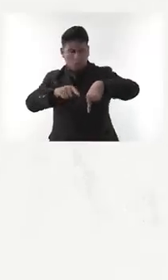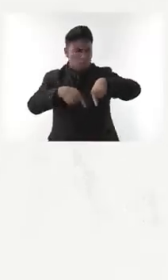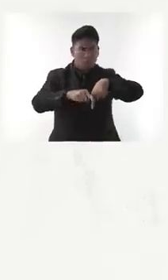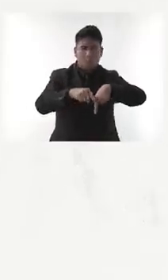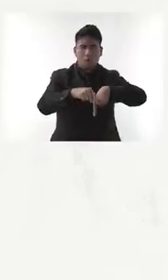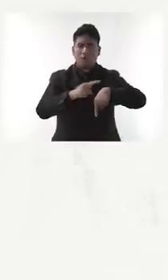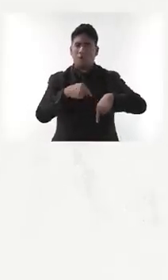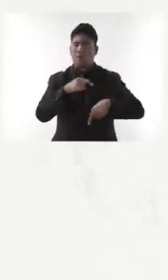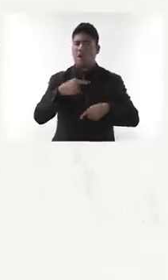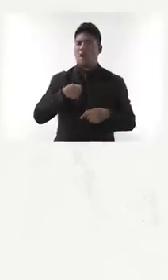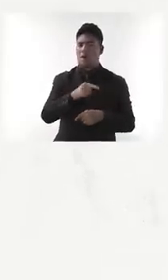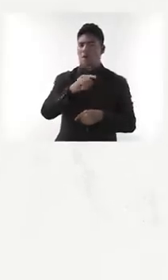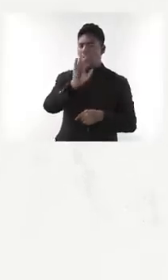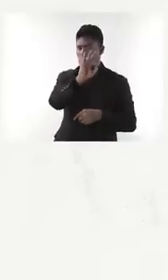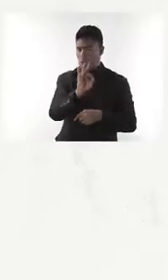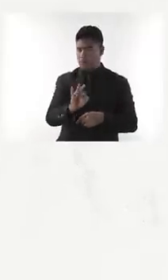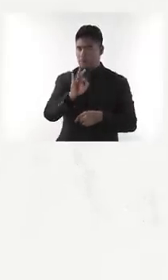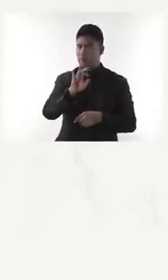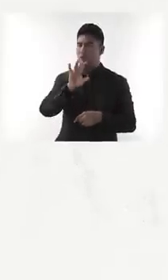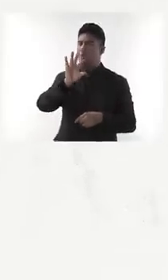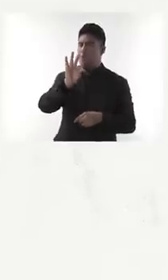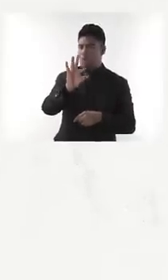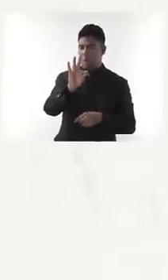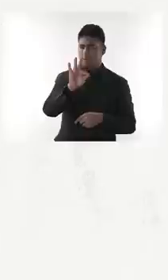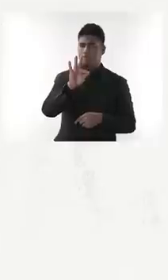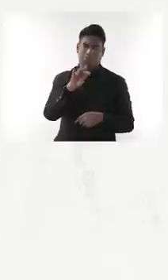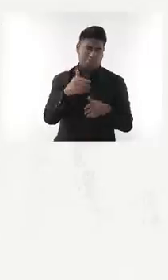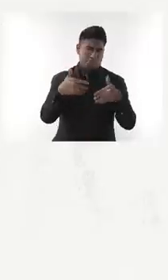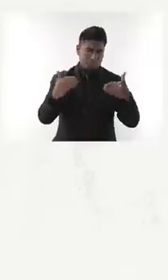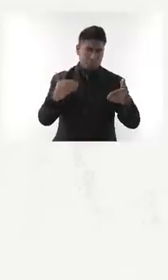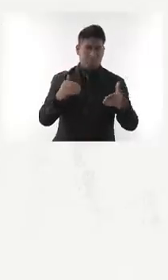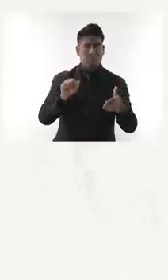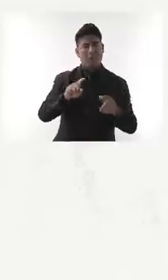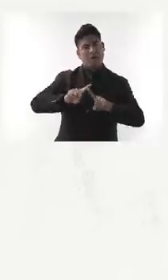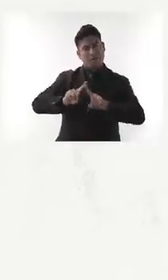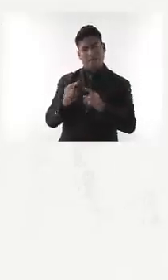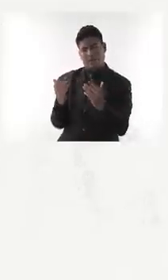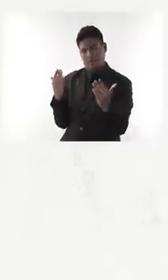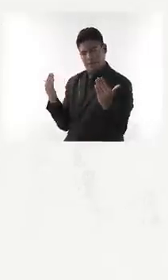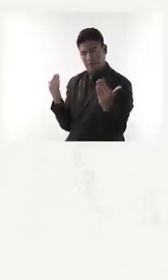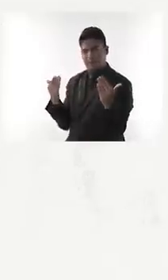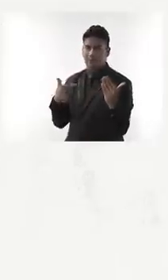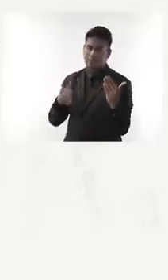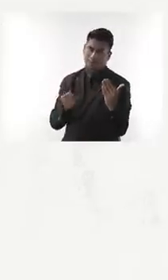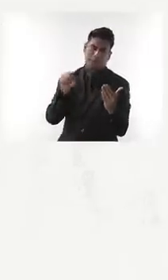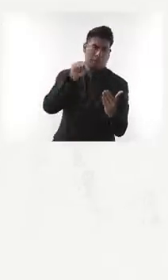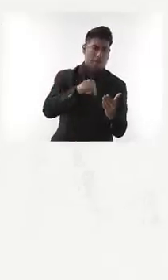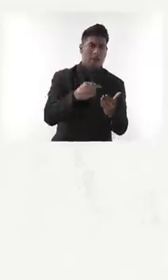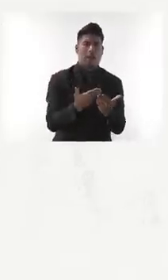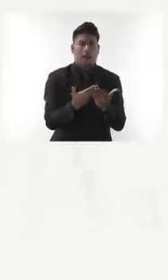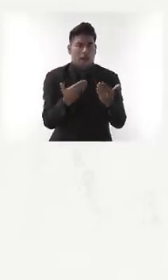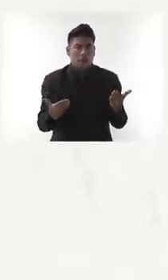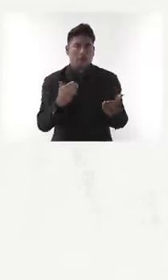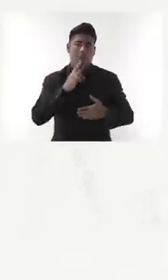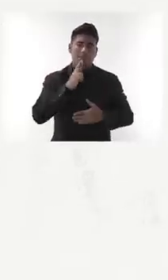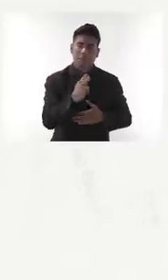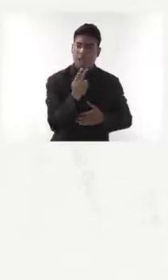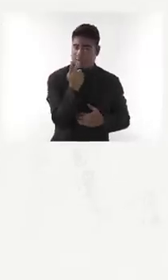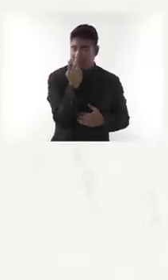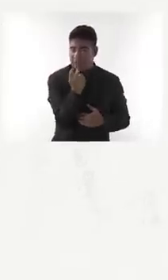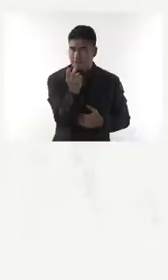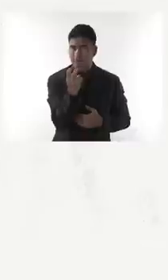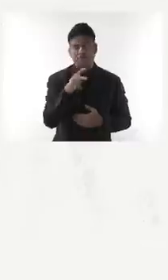sustancial comparado a esta misma inversión del ciclo anterior. Todo esto buscando